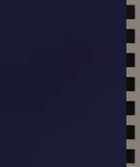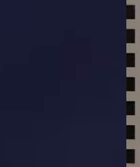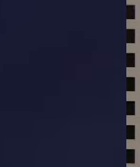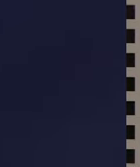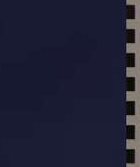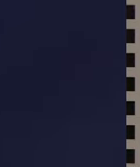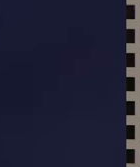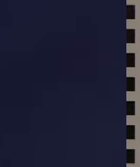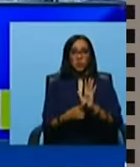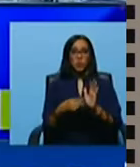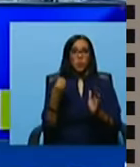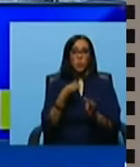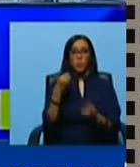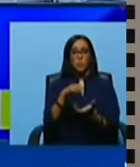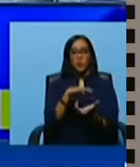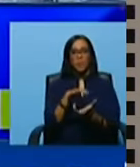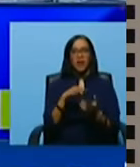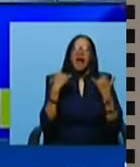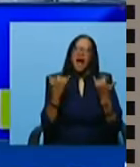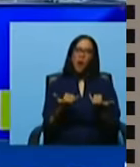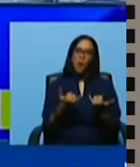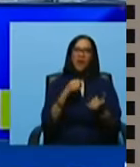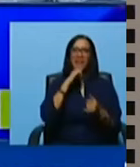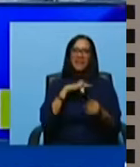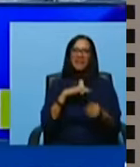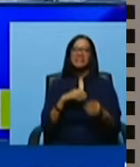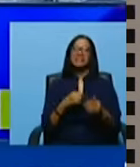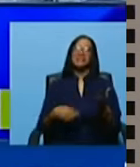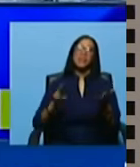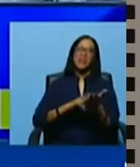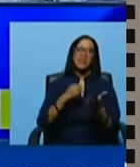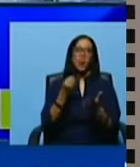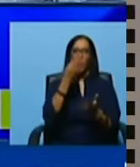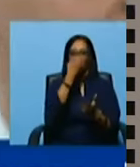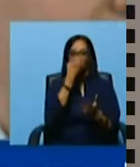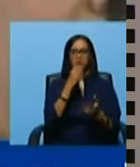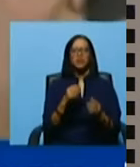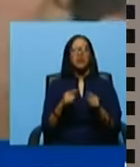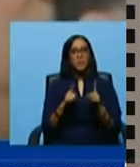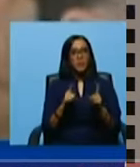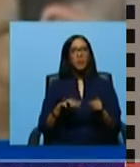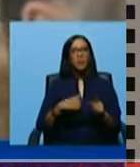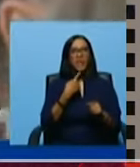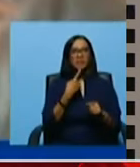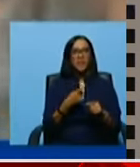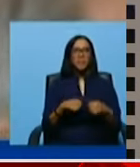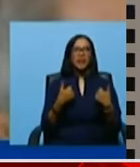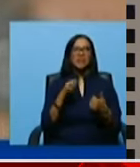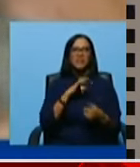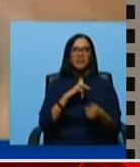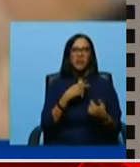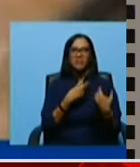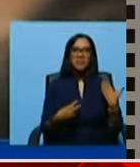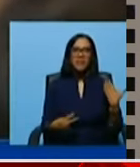internacional y por el resto del mundo eh Pero bueno yo con esto que quiero decir que es que hemos tratado un tema muy importante que